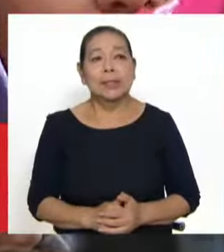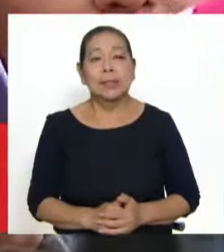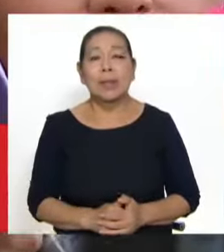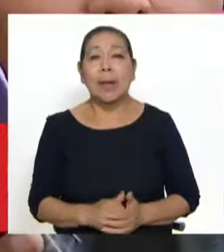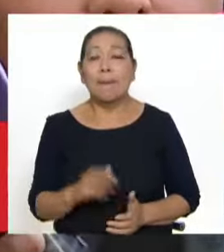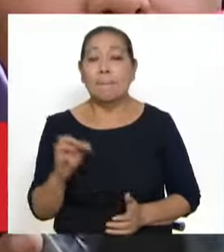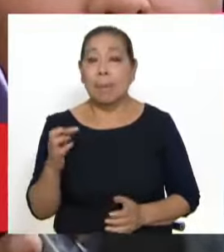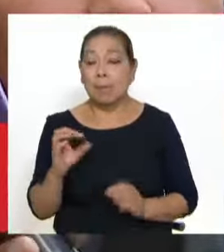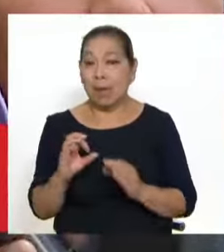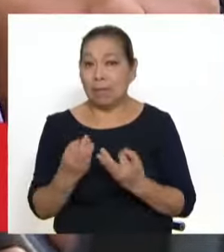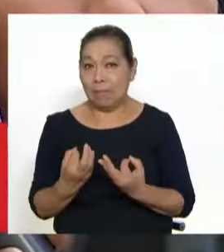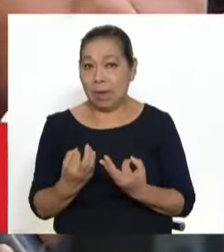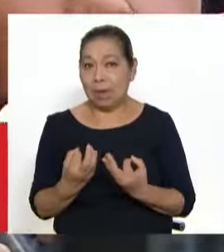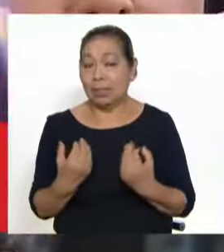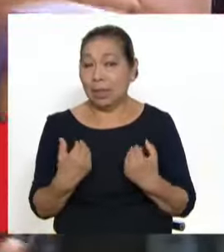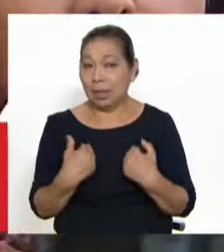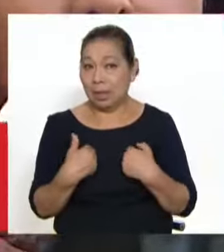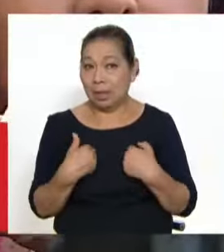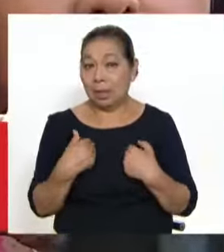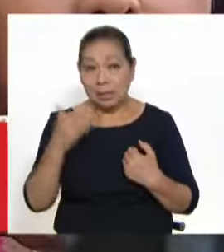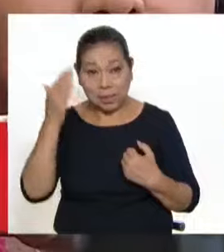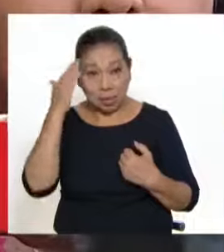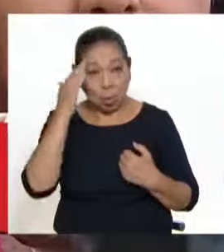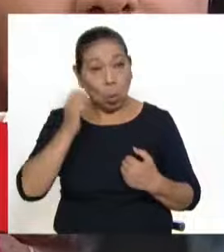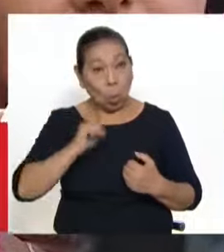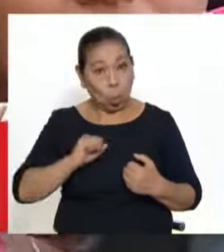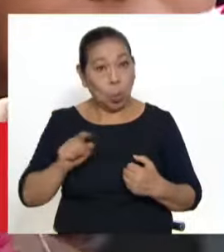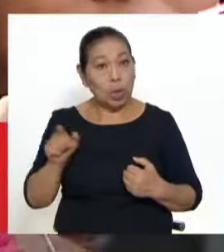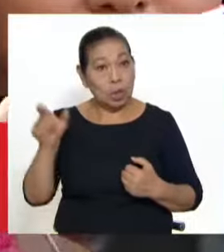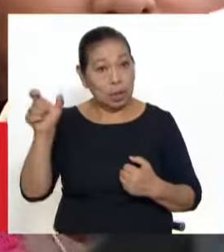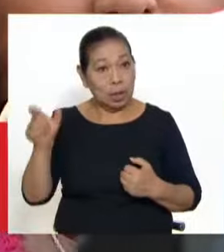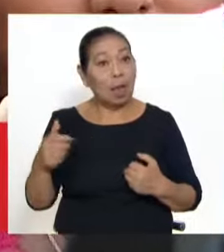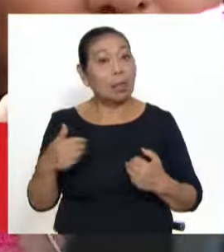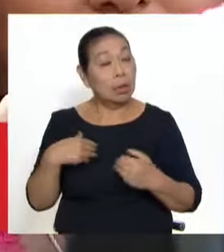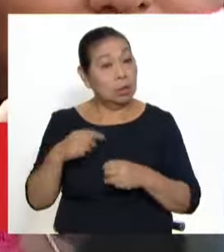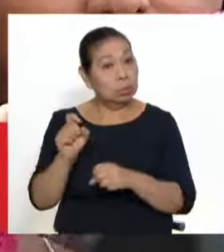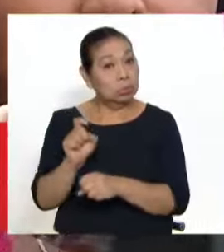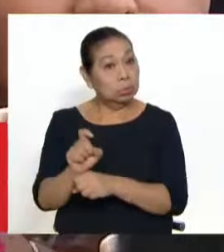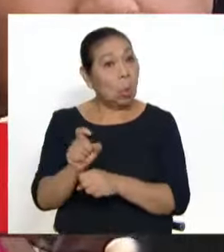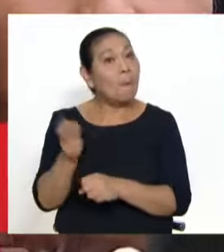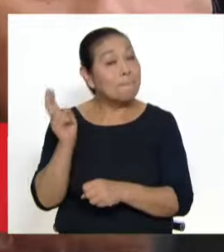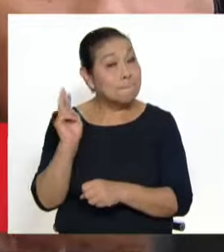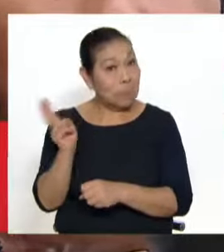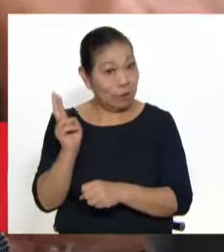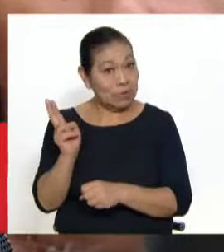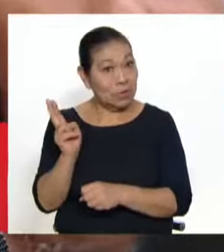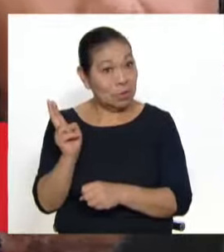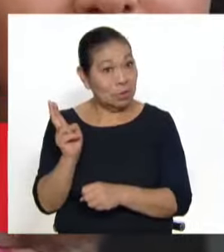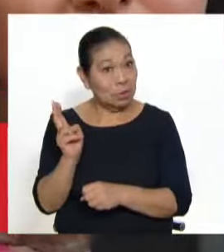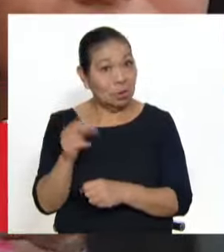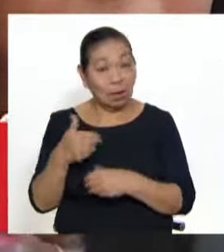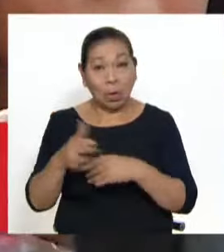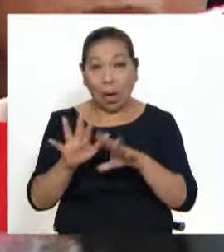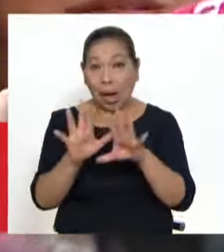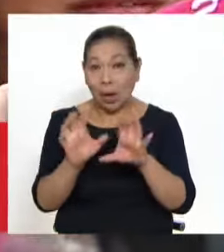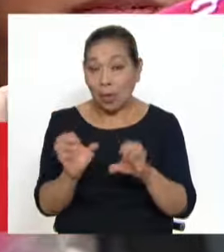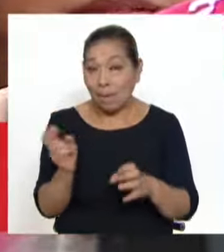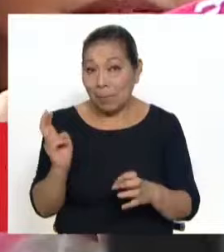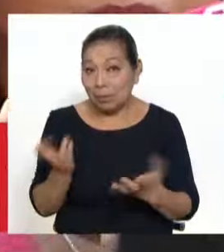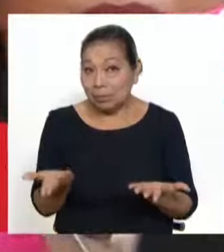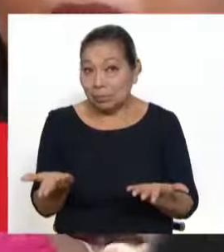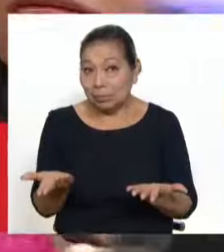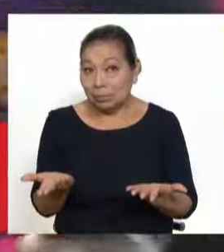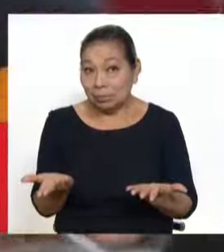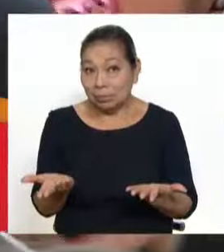¿El padre de familia va a tener la opción de saber que su hijo lleva enseñanza con un maestro que no ha pasado la evaluación docente